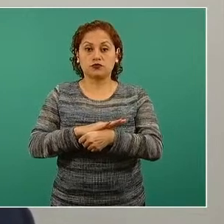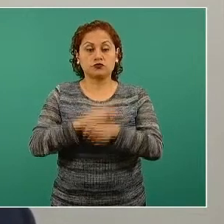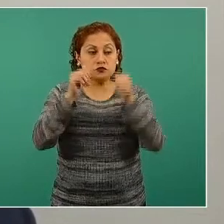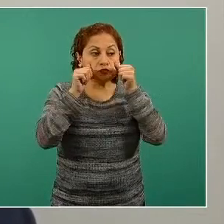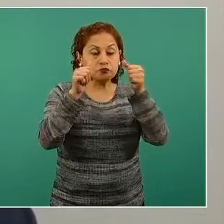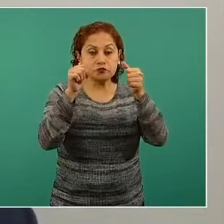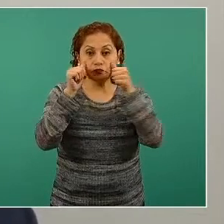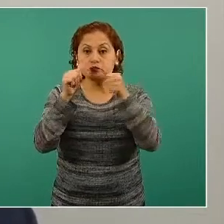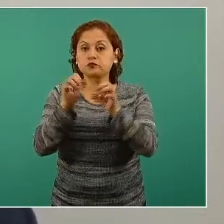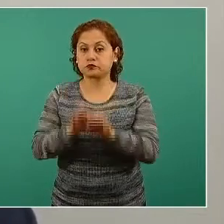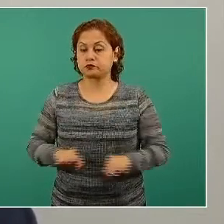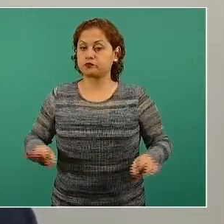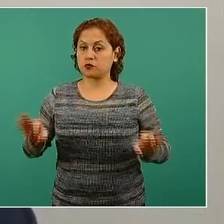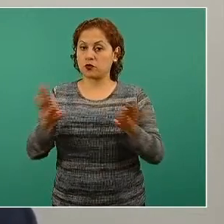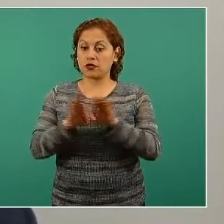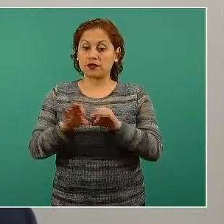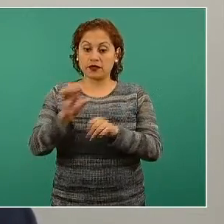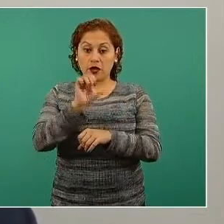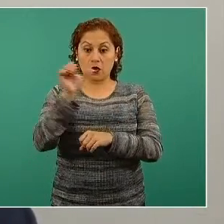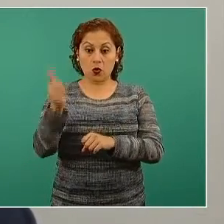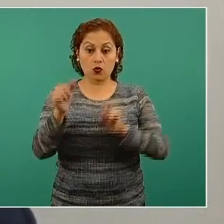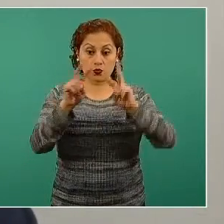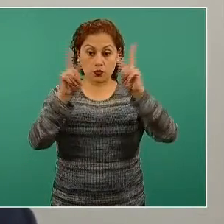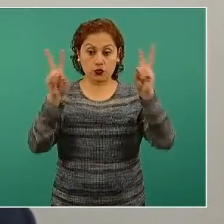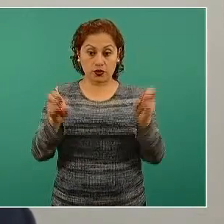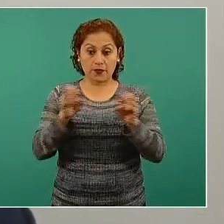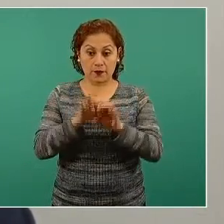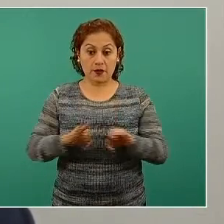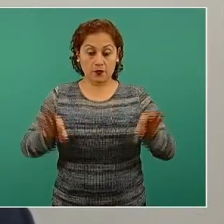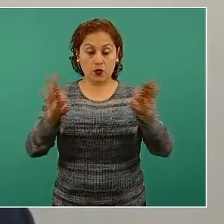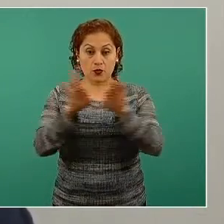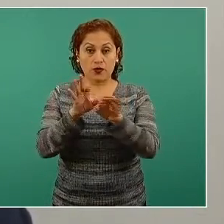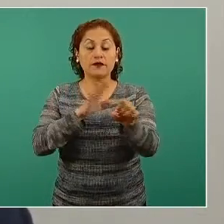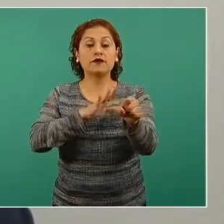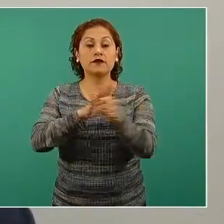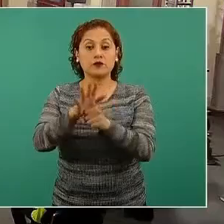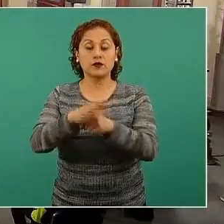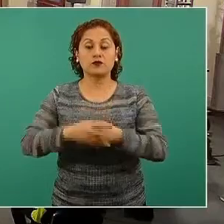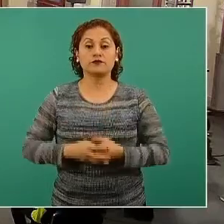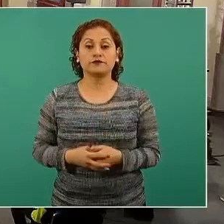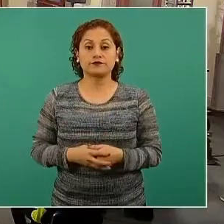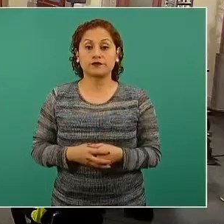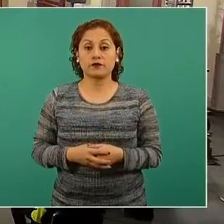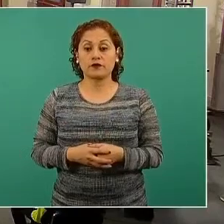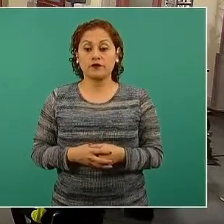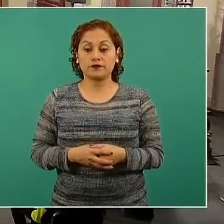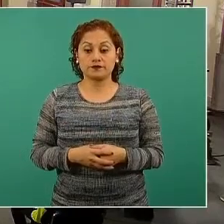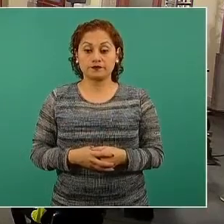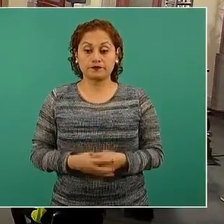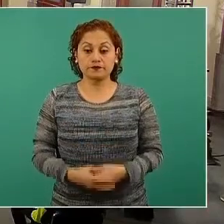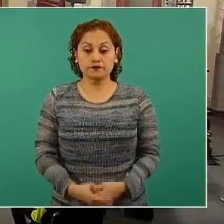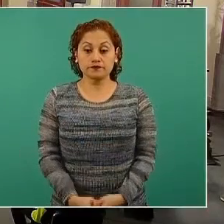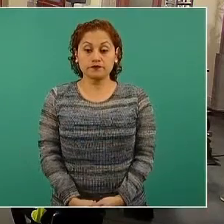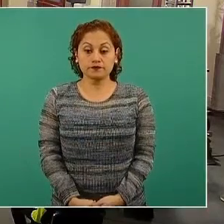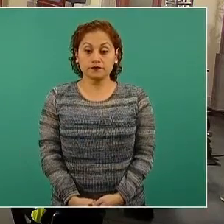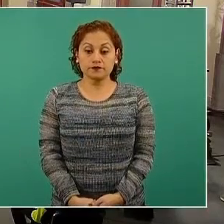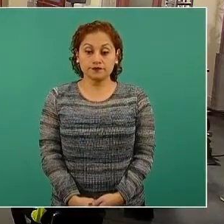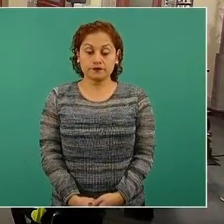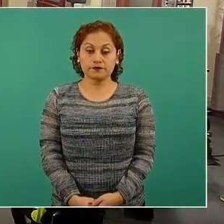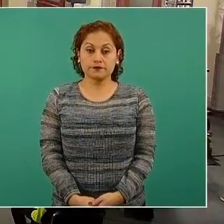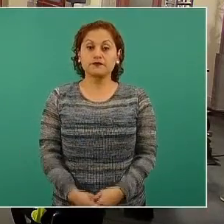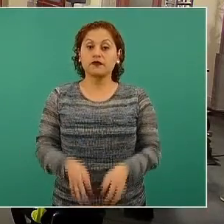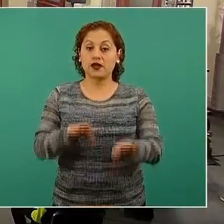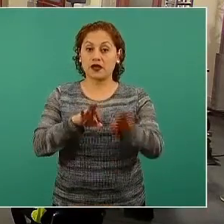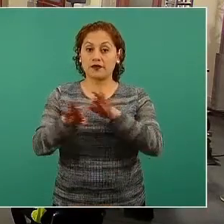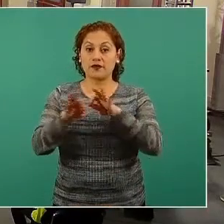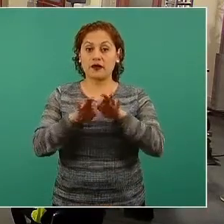Pero otro tema también muy importante, y que obviamente es el que se trabaja de manera intersectorial, se